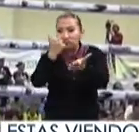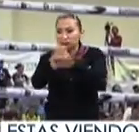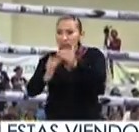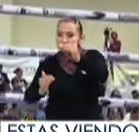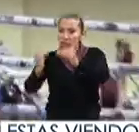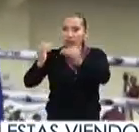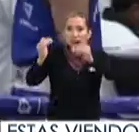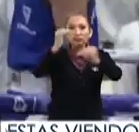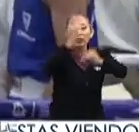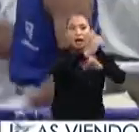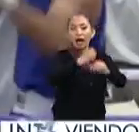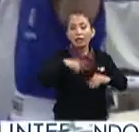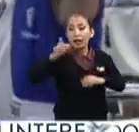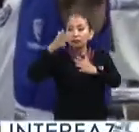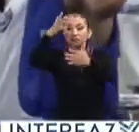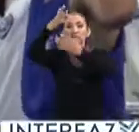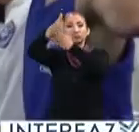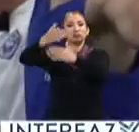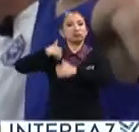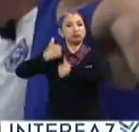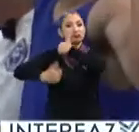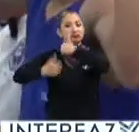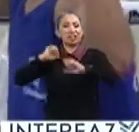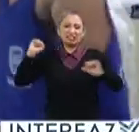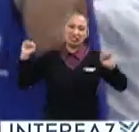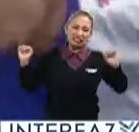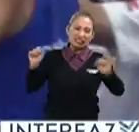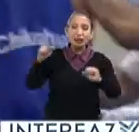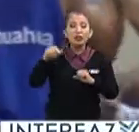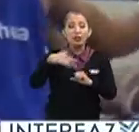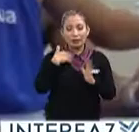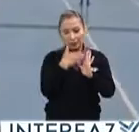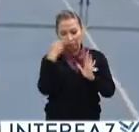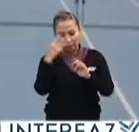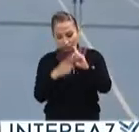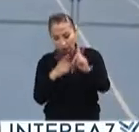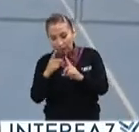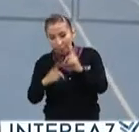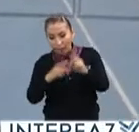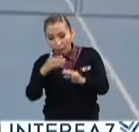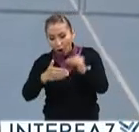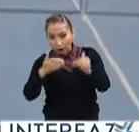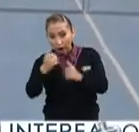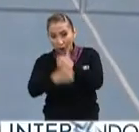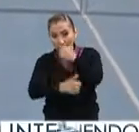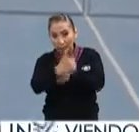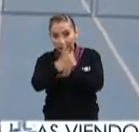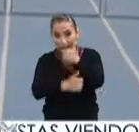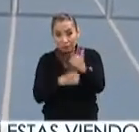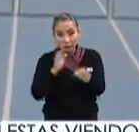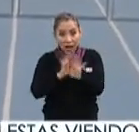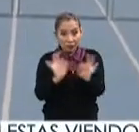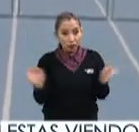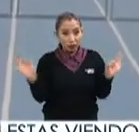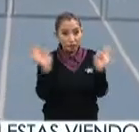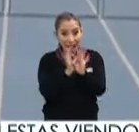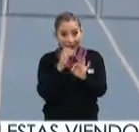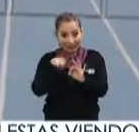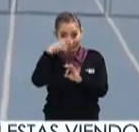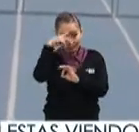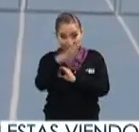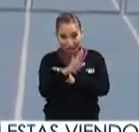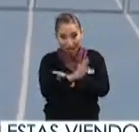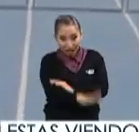destacados atletas mexicanos hacia el alto rendimiento. Como vimos durante el desarrollo de esta que es la competencia deportiva más importante del